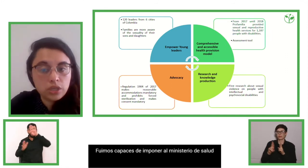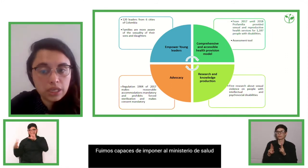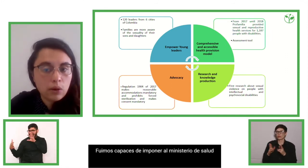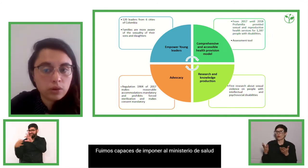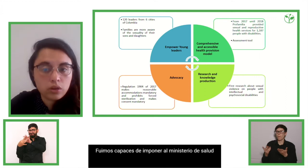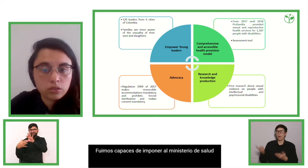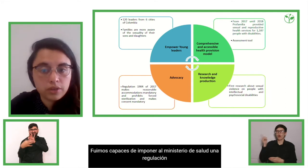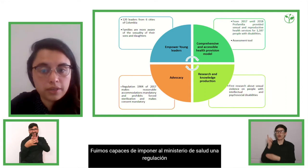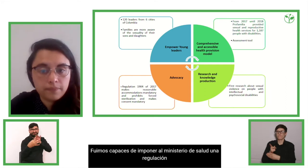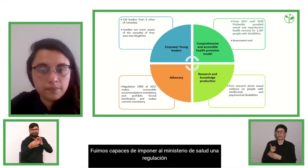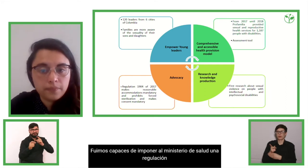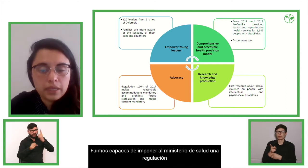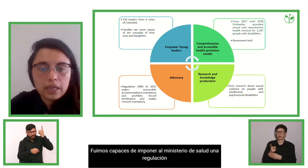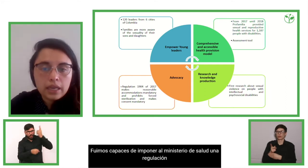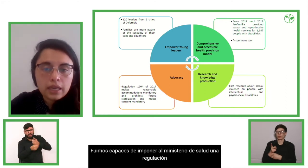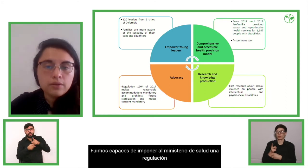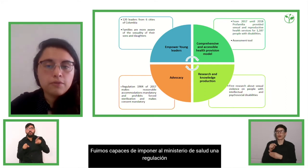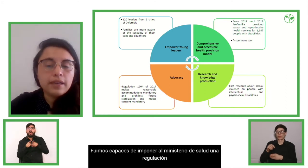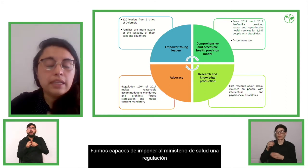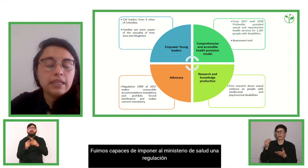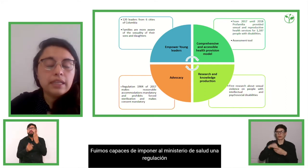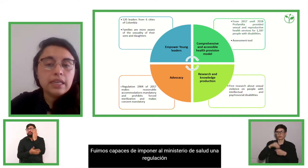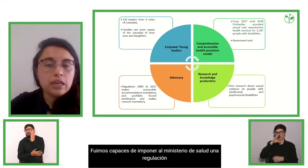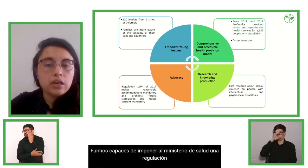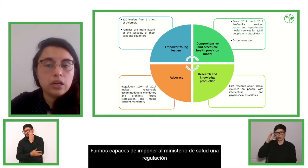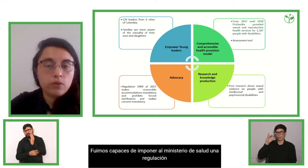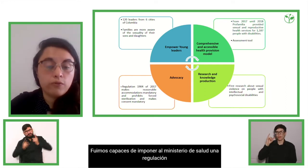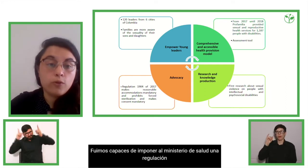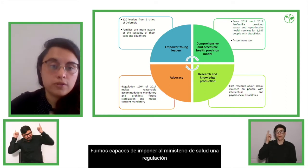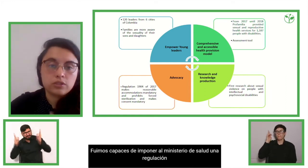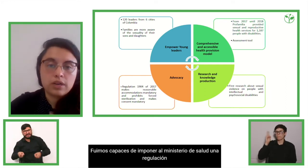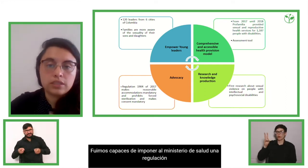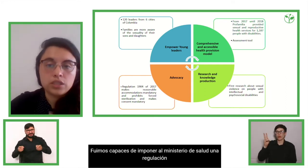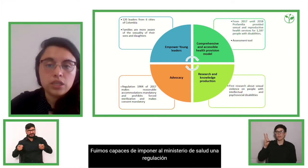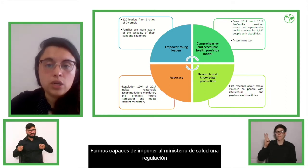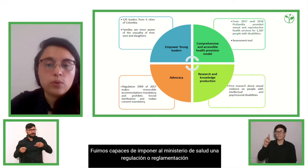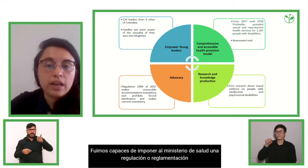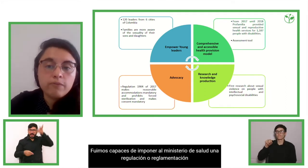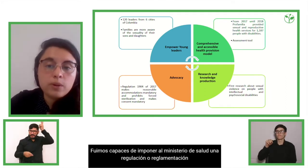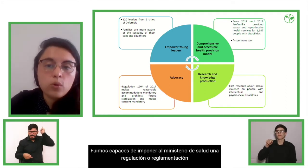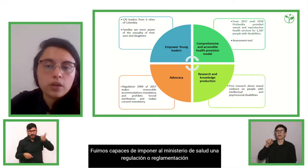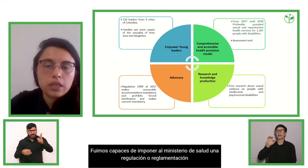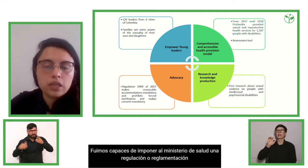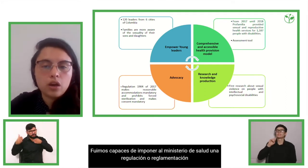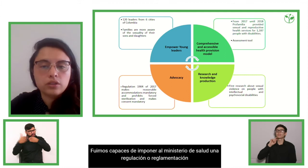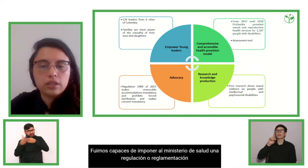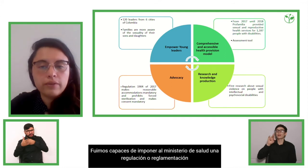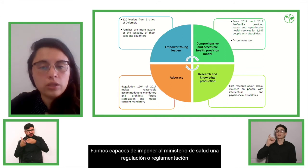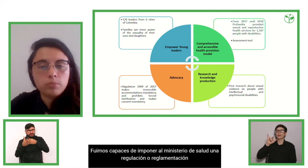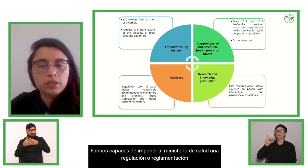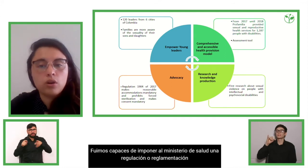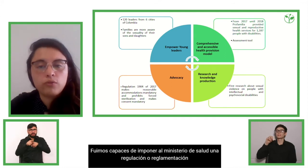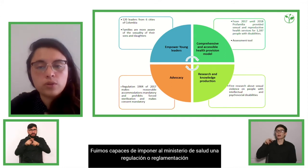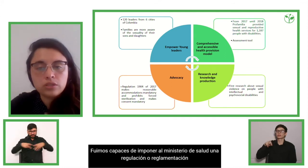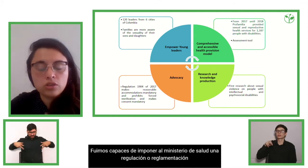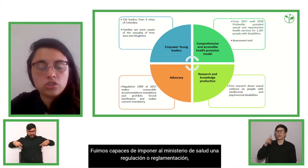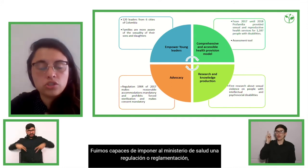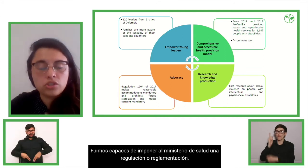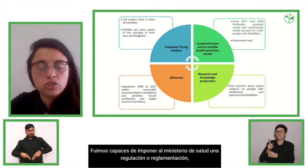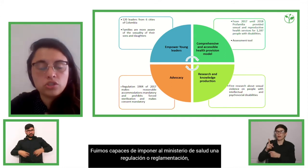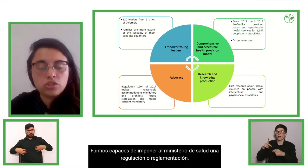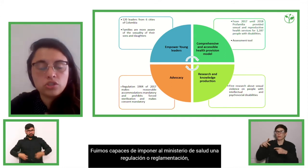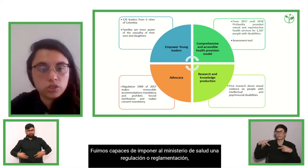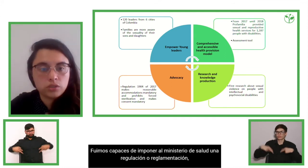obligatorias en Colombia y prohíbe la esterilización forzada en nuestro país. Y finalmente, hemos estado trabajando